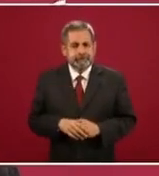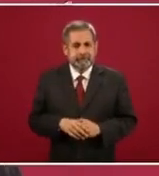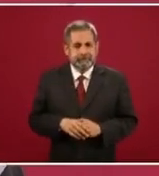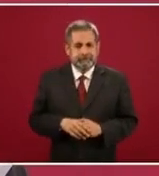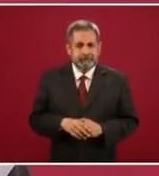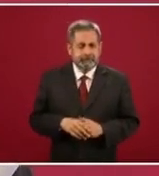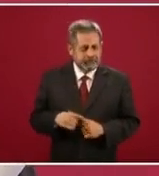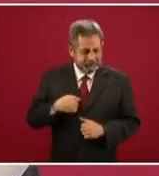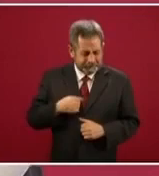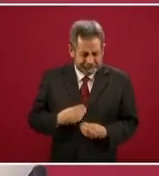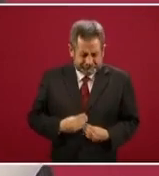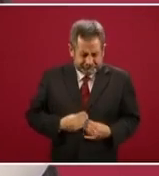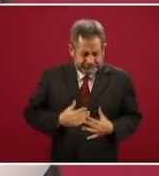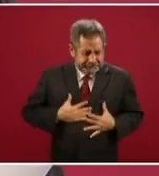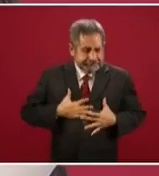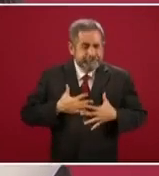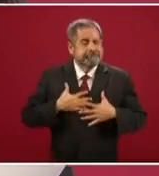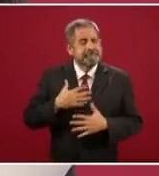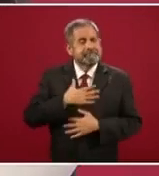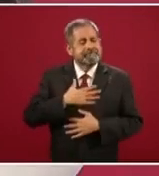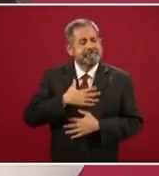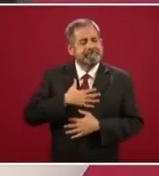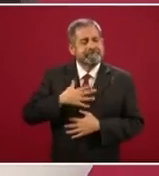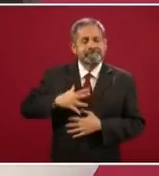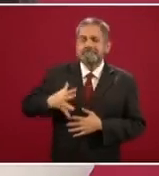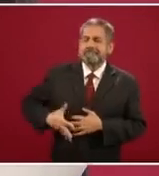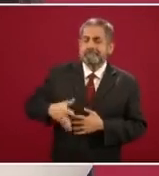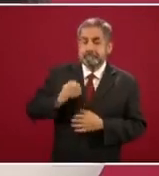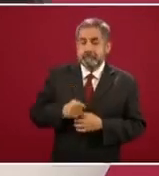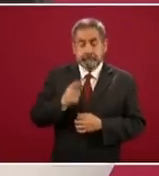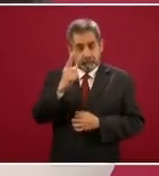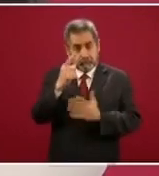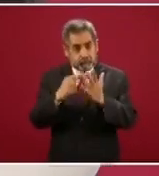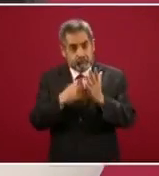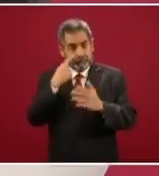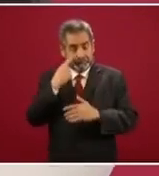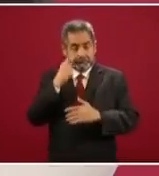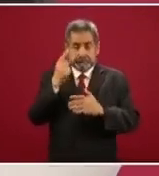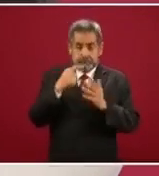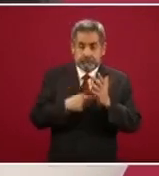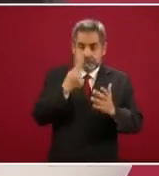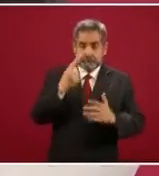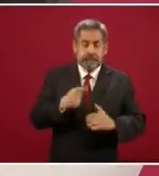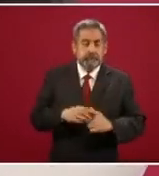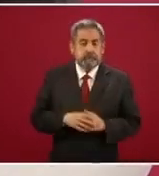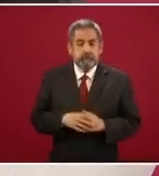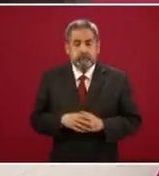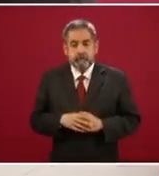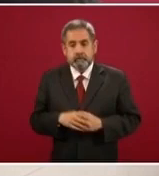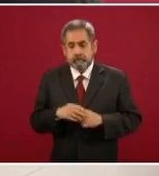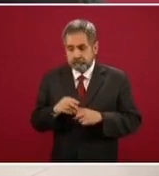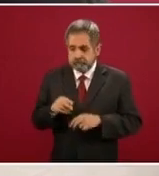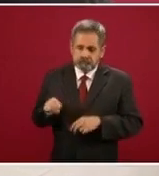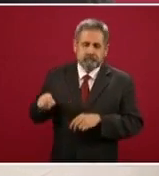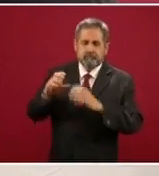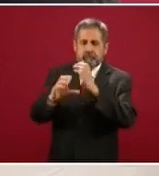algo que me llena de orgullo, es que en una ocasión saqué un